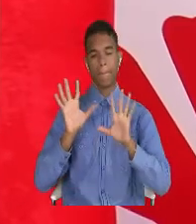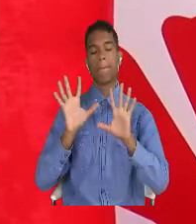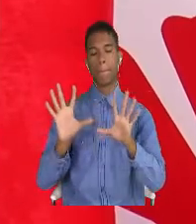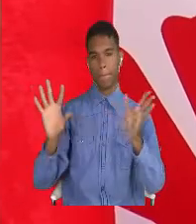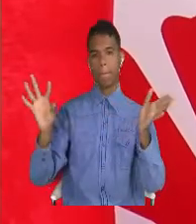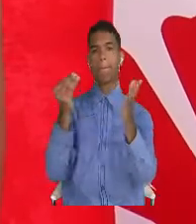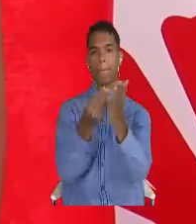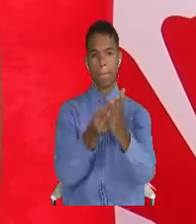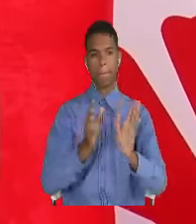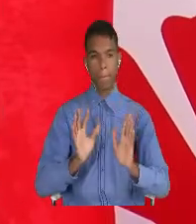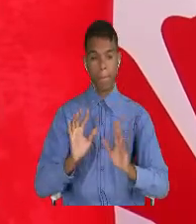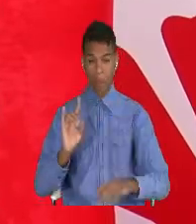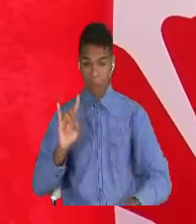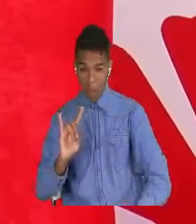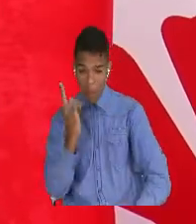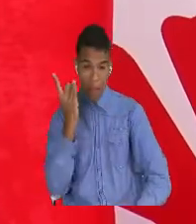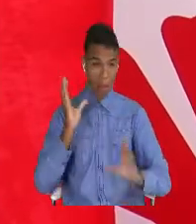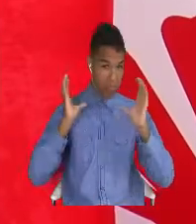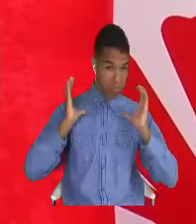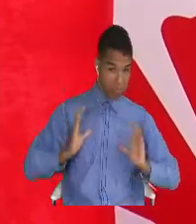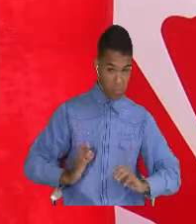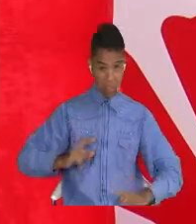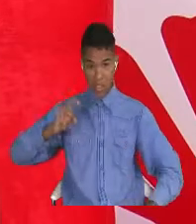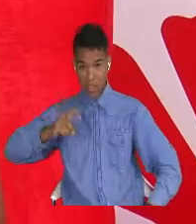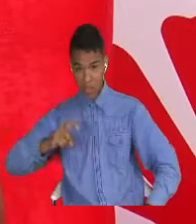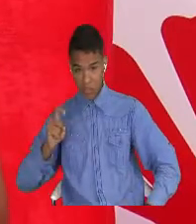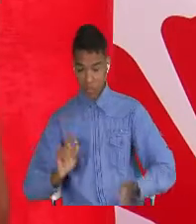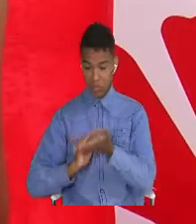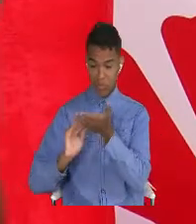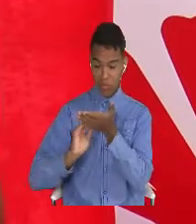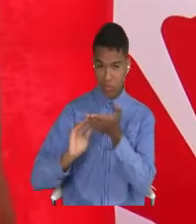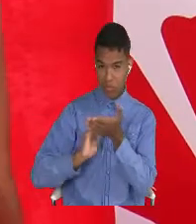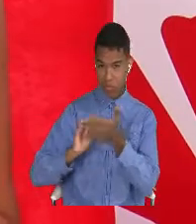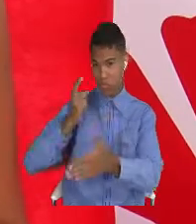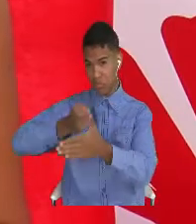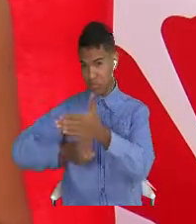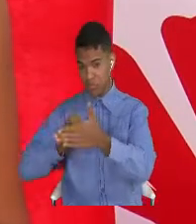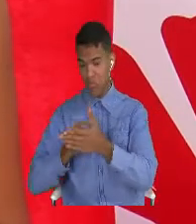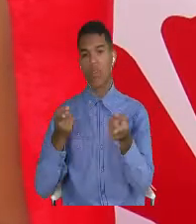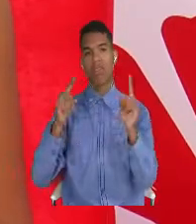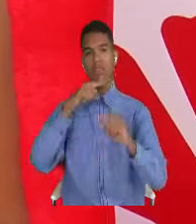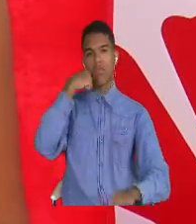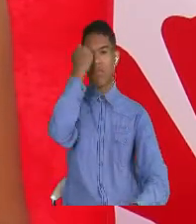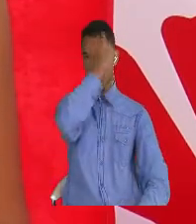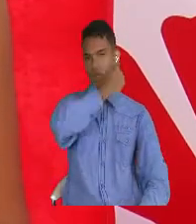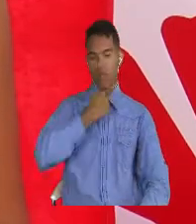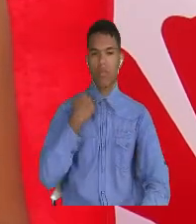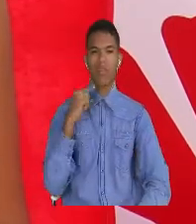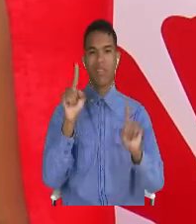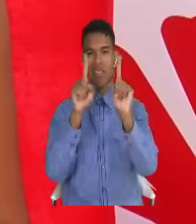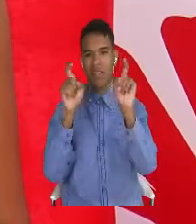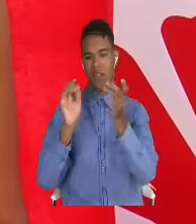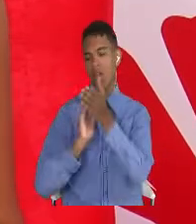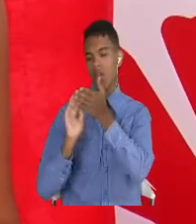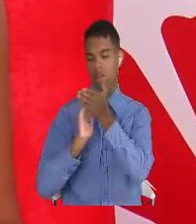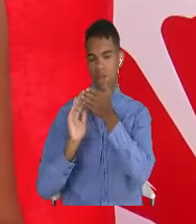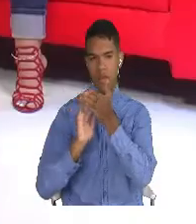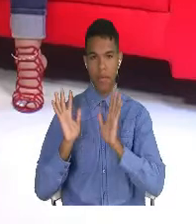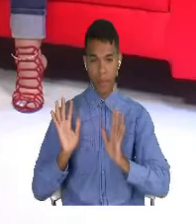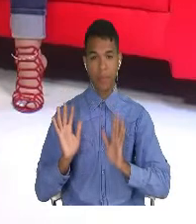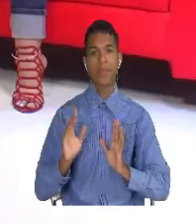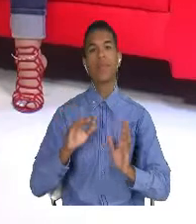cuerpo, ya saben dónde recurrir. También hay tratamientos faciales y bueno, yo les cuento a ustedes que también me encuentro con dos de